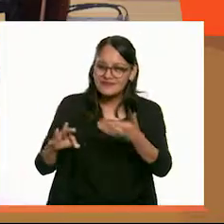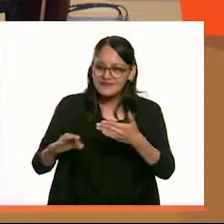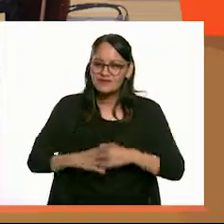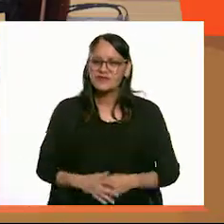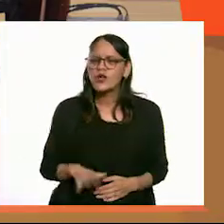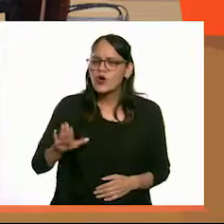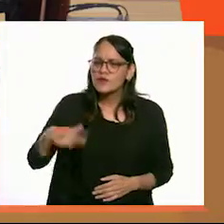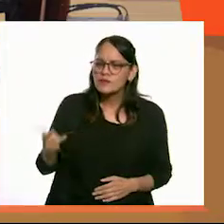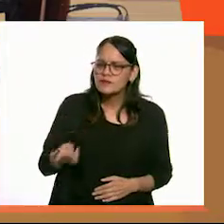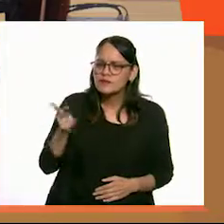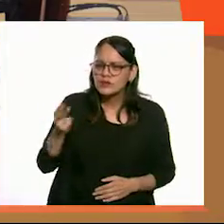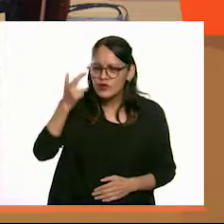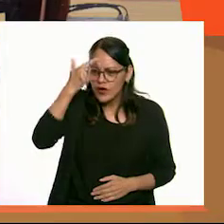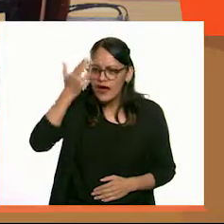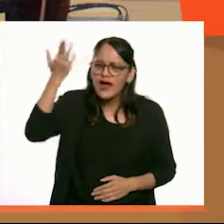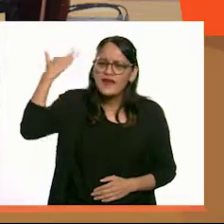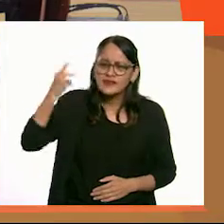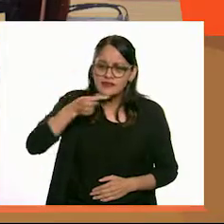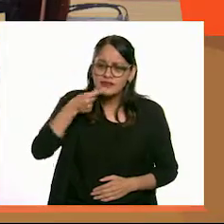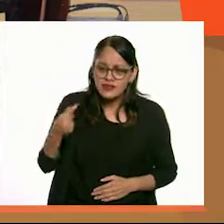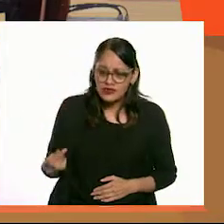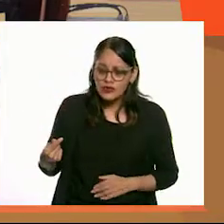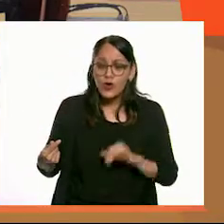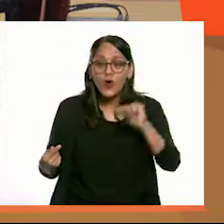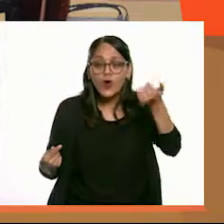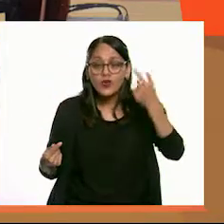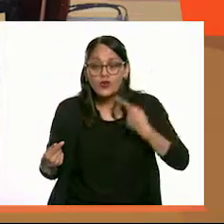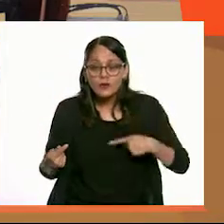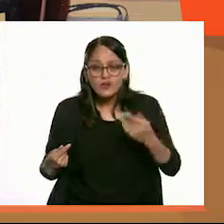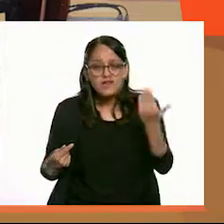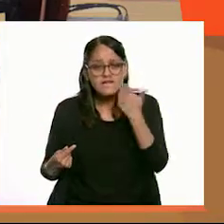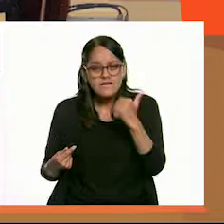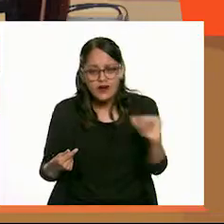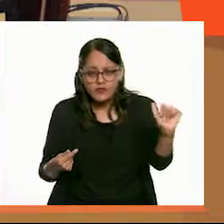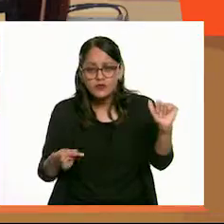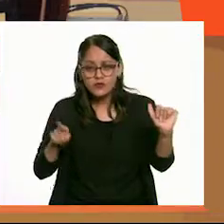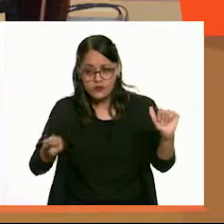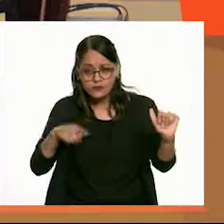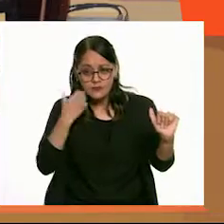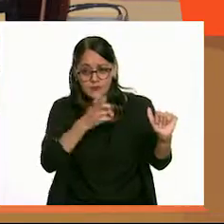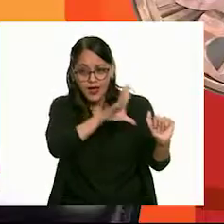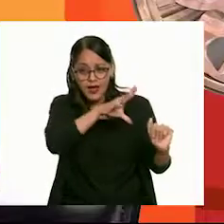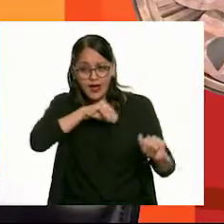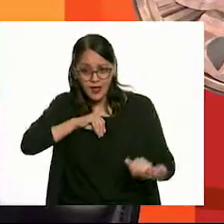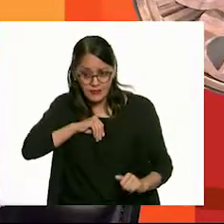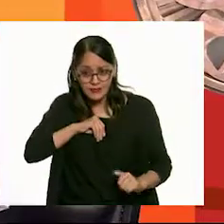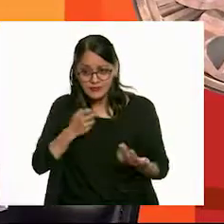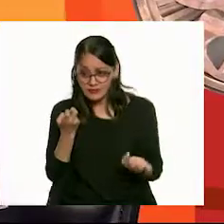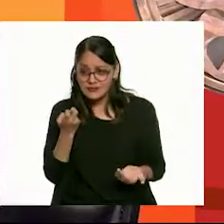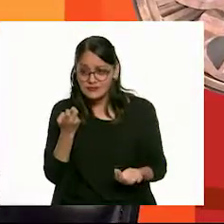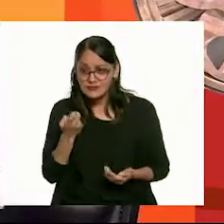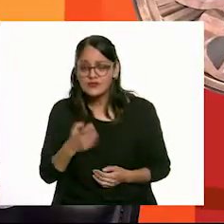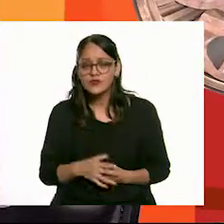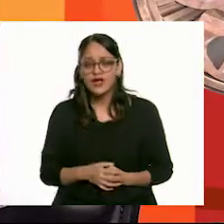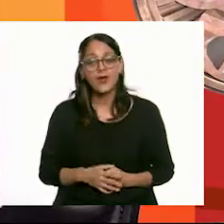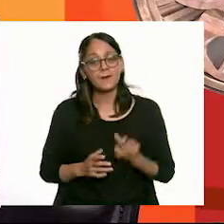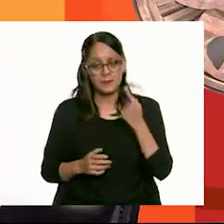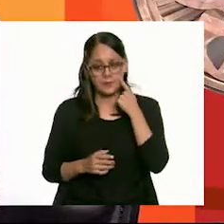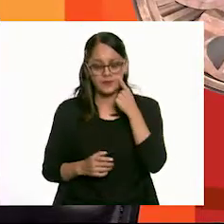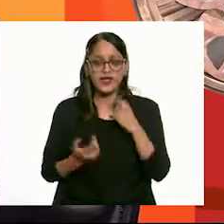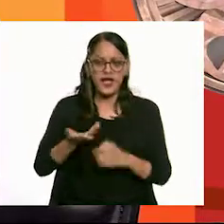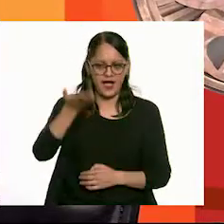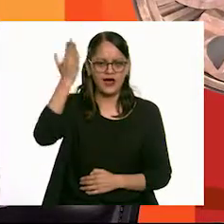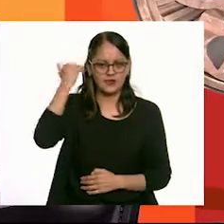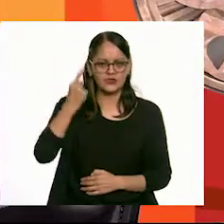o tuviste de niño algún ejemplo a seguir cuando eras pequeño. No sé, algún ídolo. Bueno, pues, mira, hubo un niño